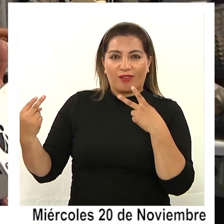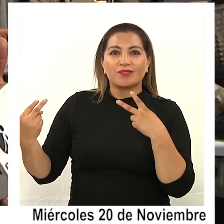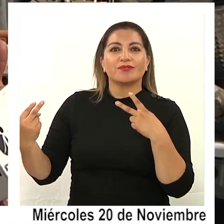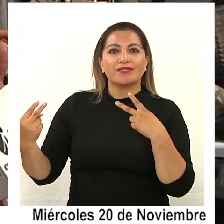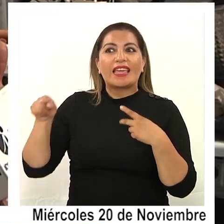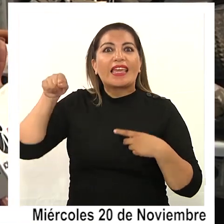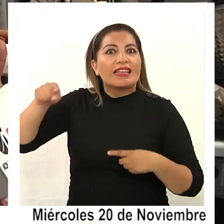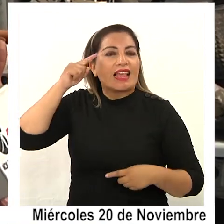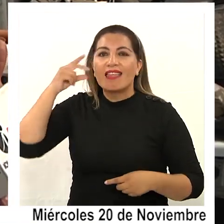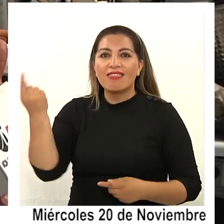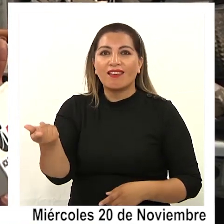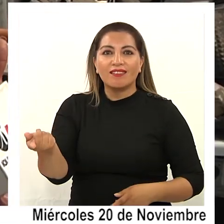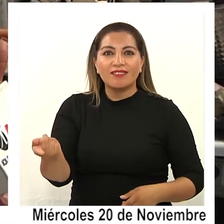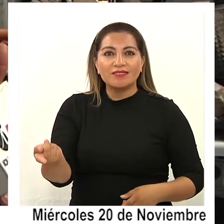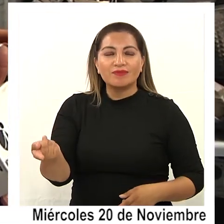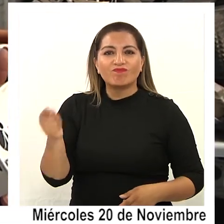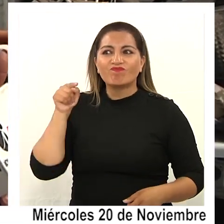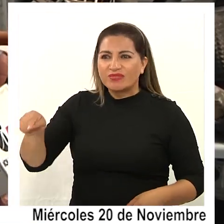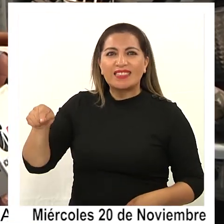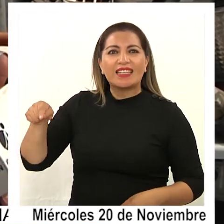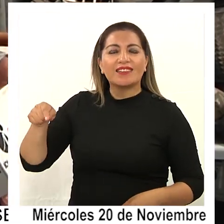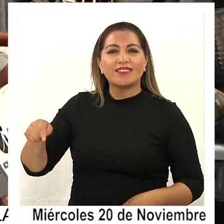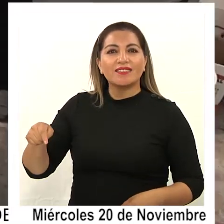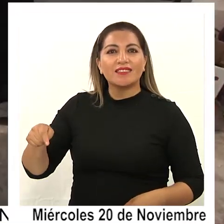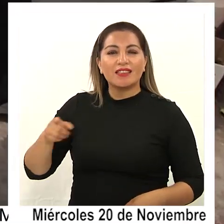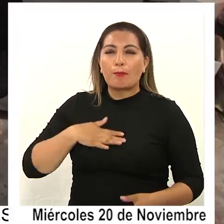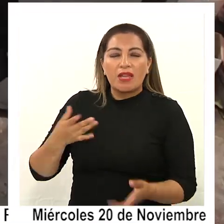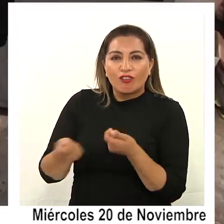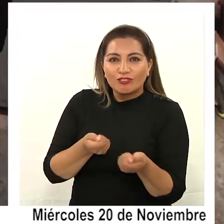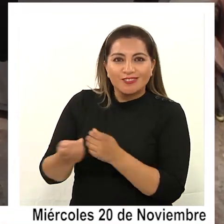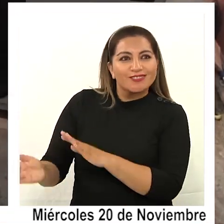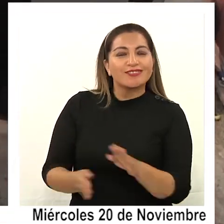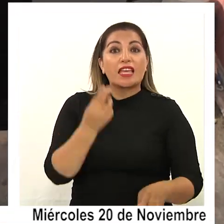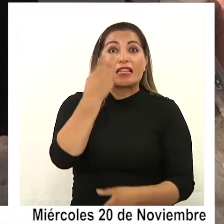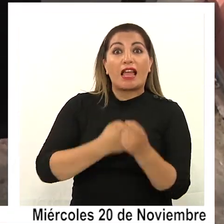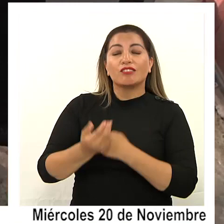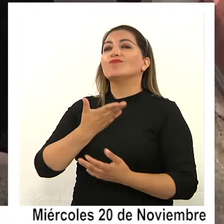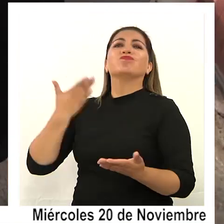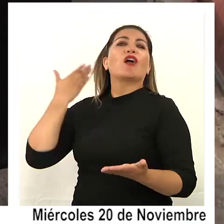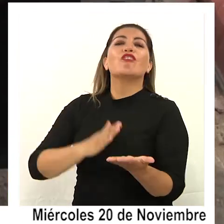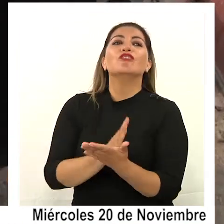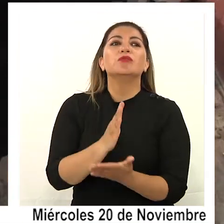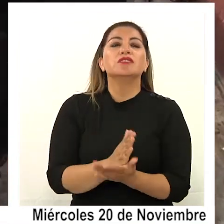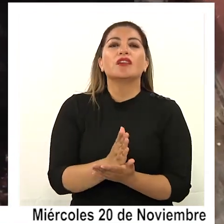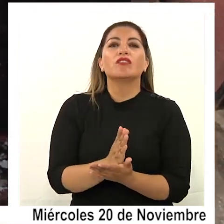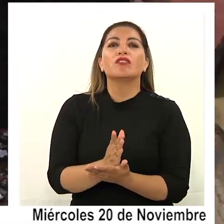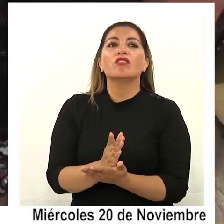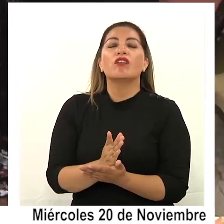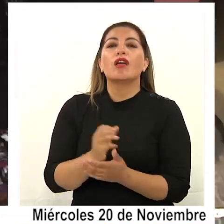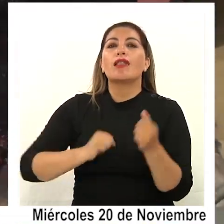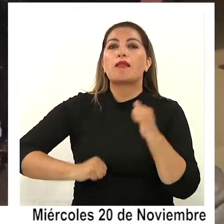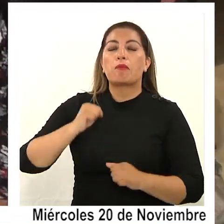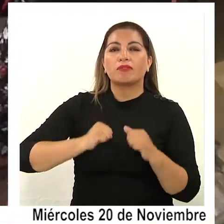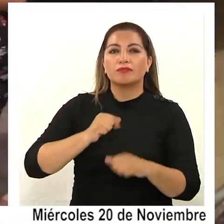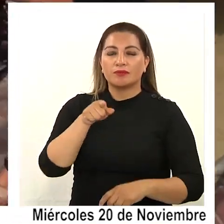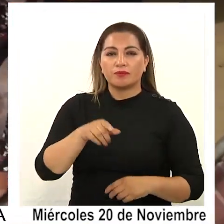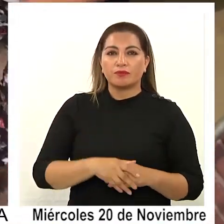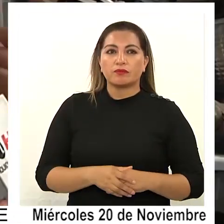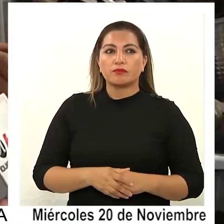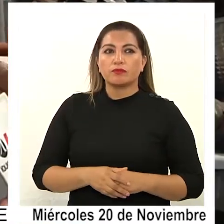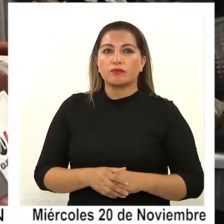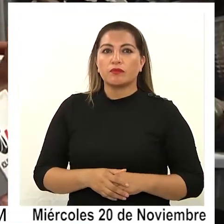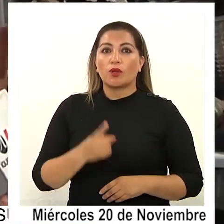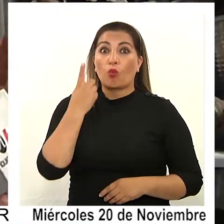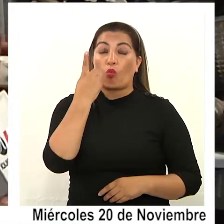dijimos aquí está, este es el negocio. Hace tres años comenzaron con este emprendimiento. Empezamos